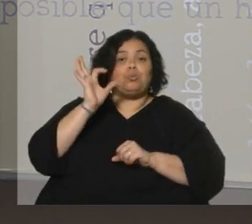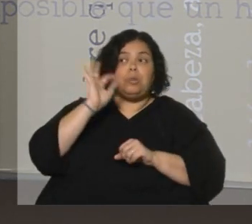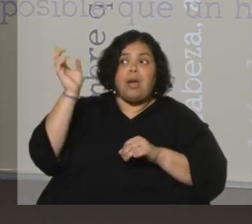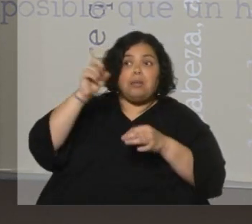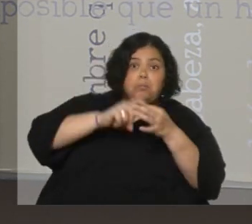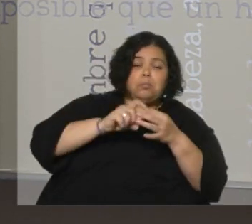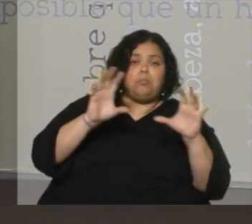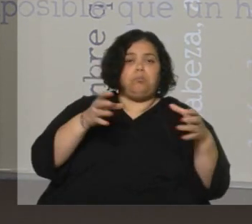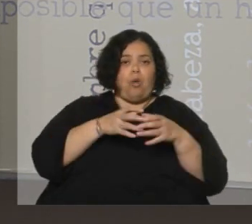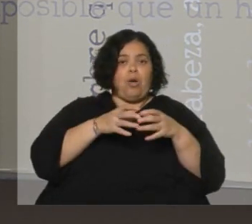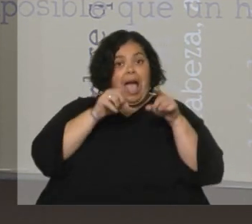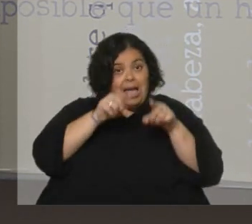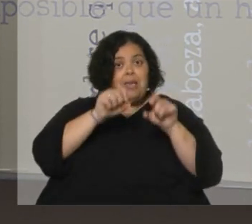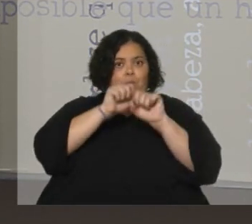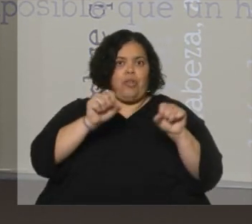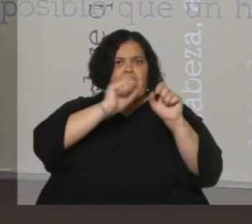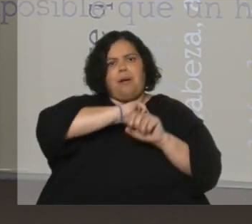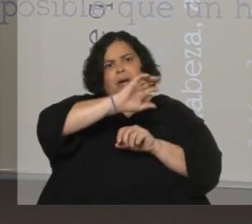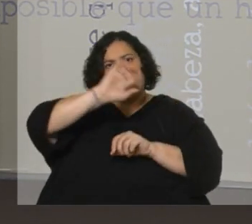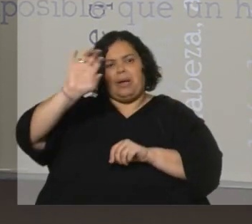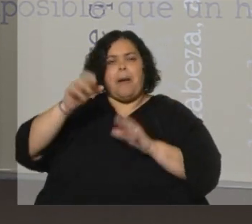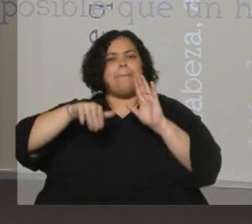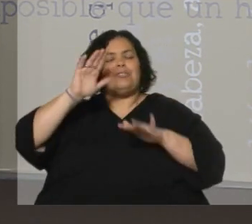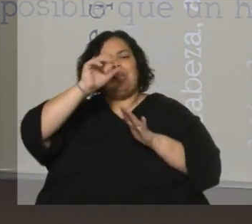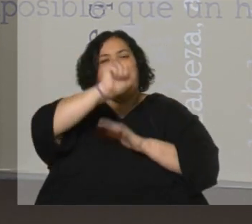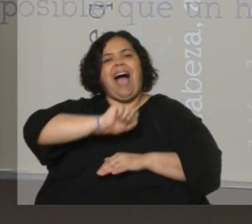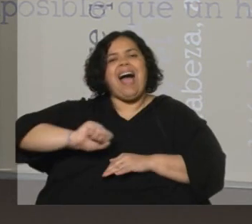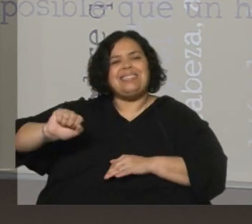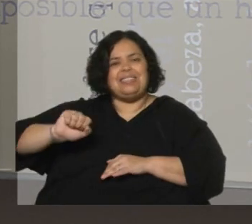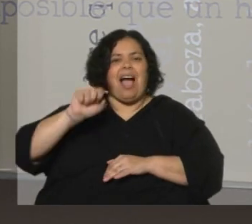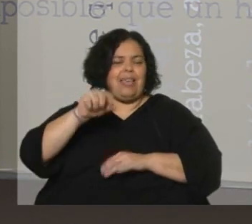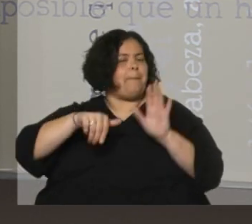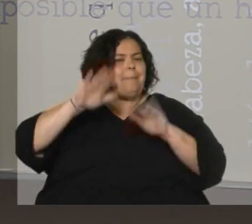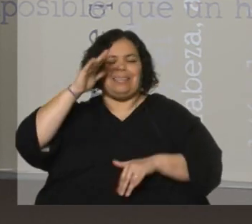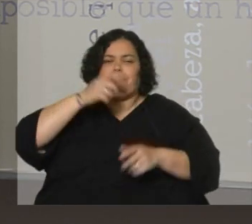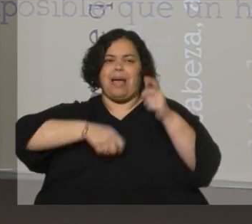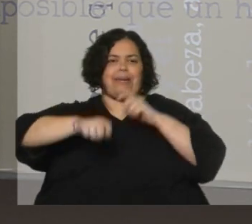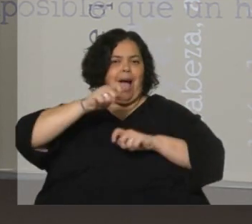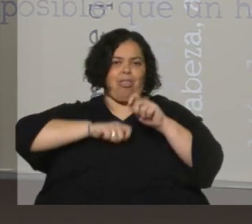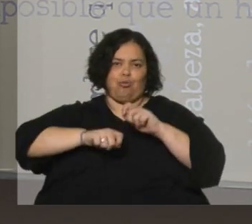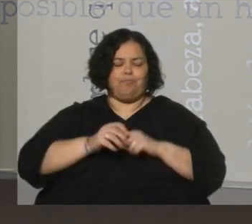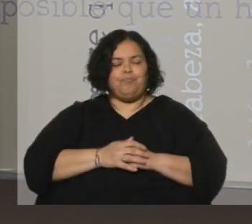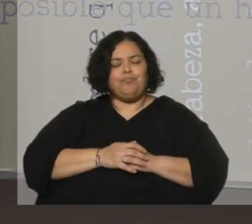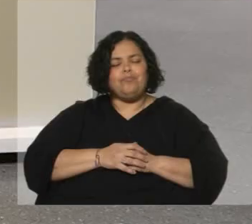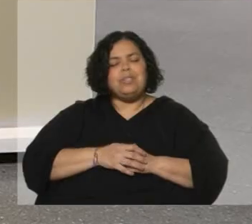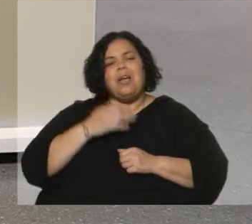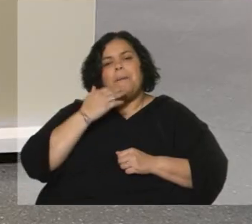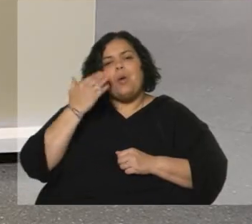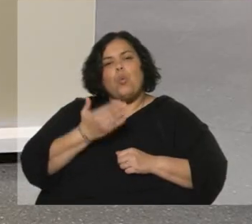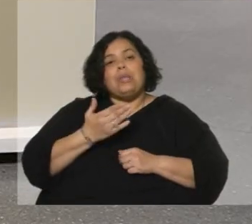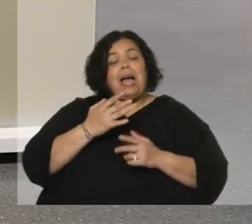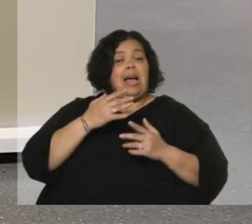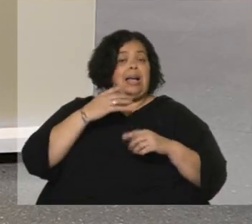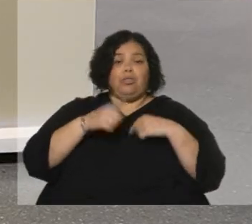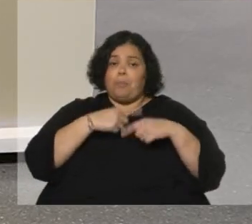y tendríamos gran parte de Asia que es donde tenemos probablemente nuestro mayor mercado de aquí adelante no ingeniero ha cambiado y y cambia